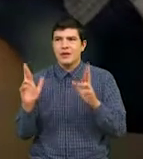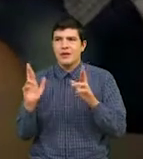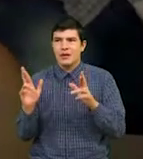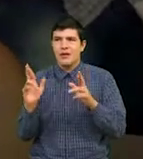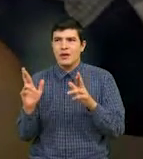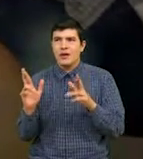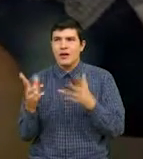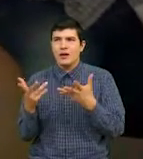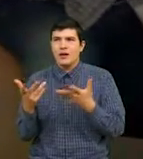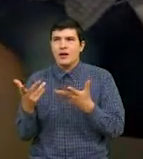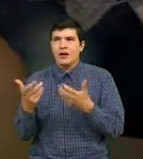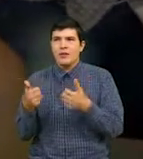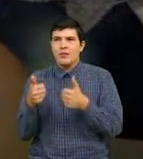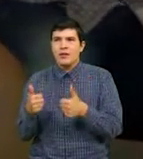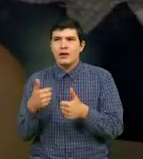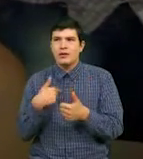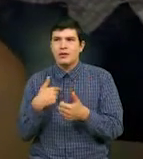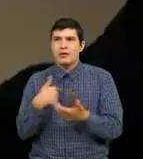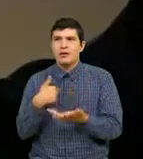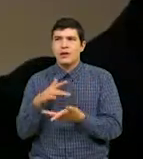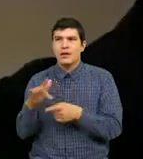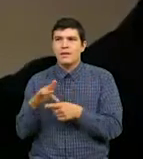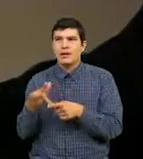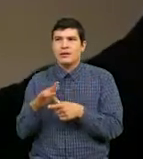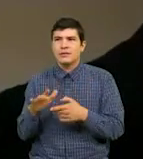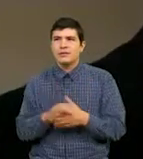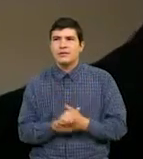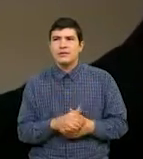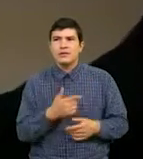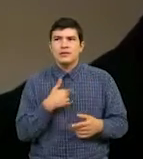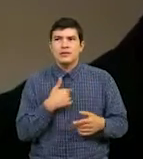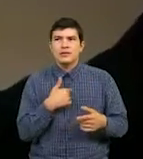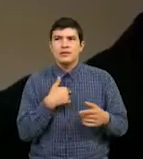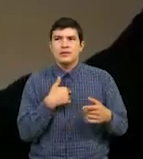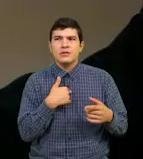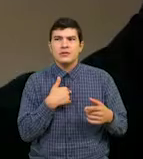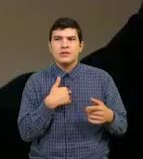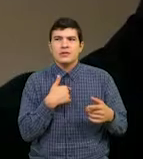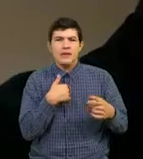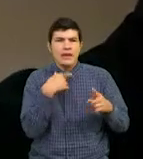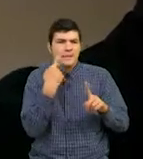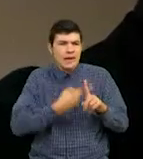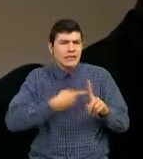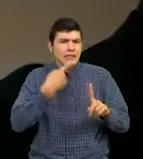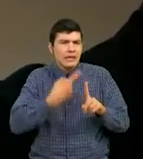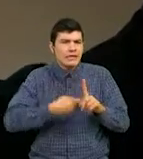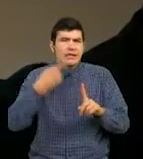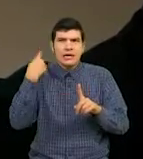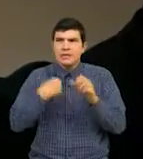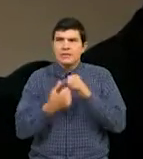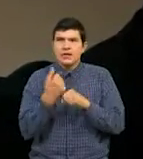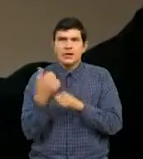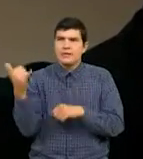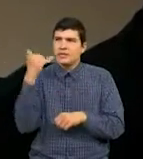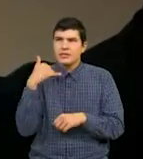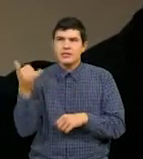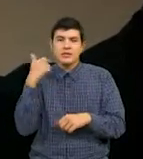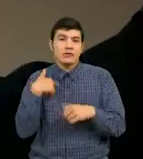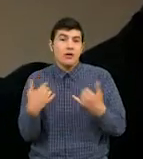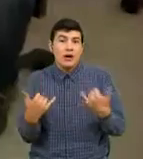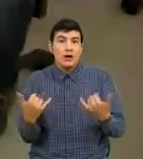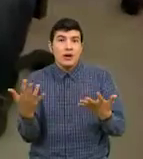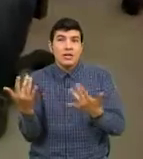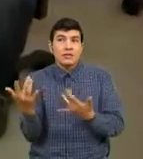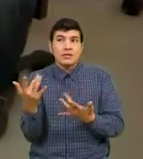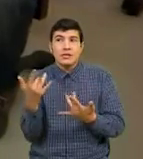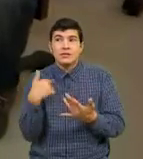una vacante buena para lo que estoy aplicando. Yo he pasado varios meses el año pasado y no me han llamado. Estoy esperando a ver qué